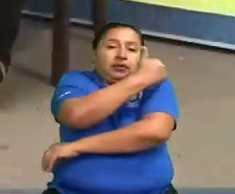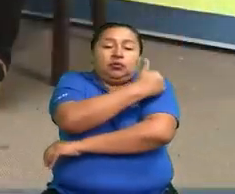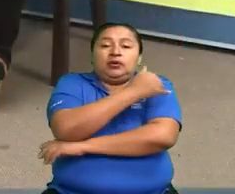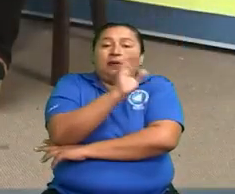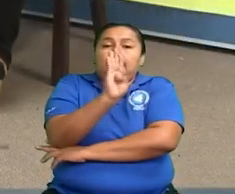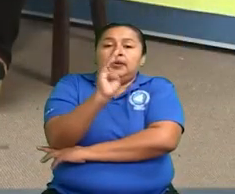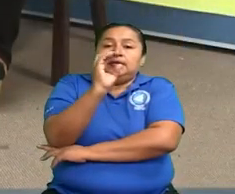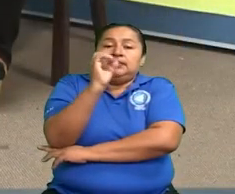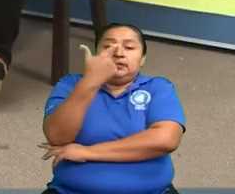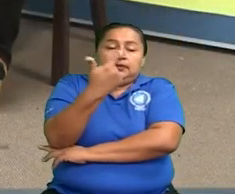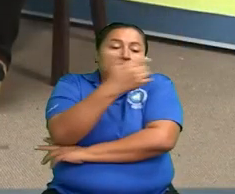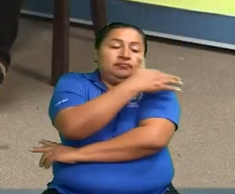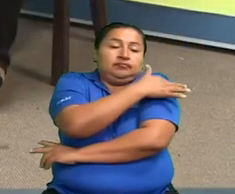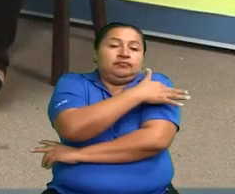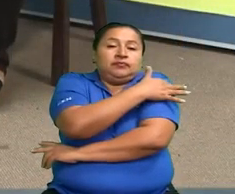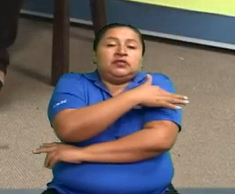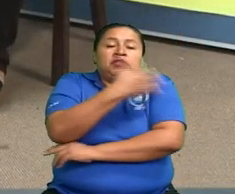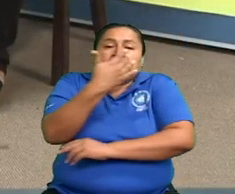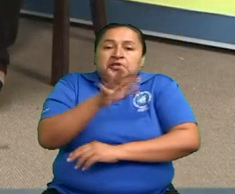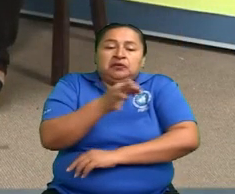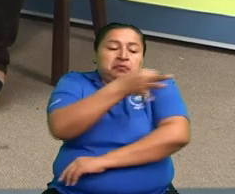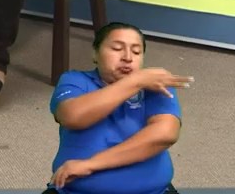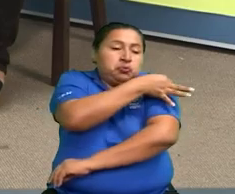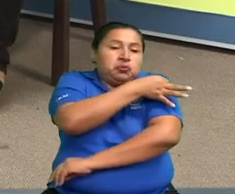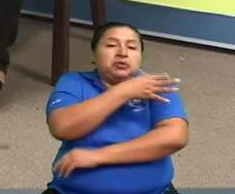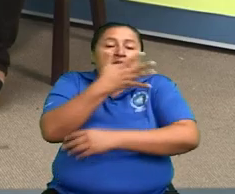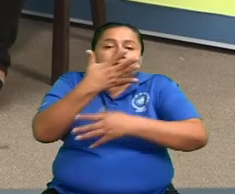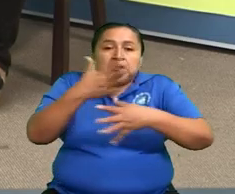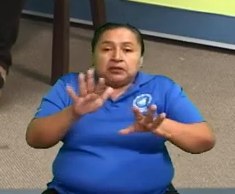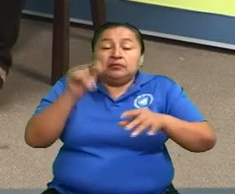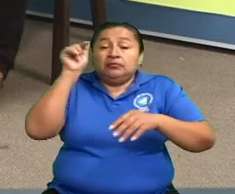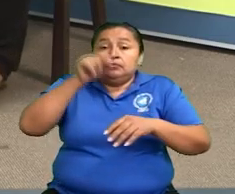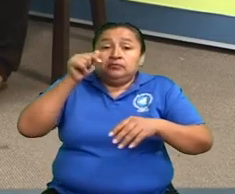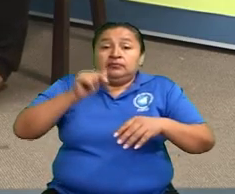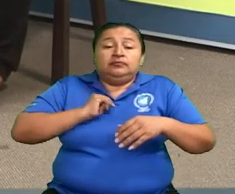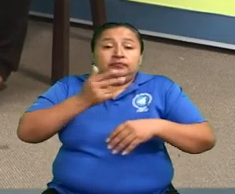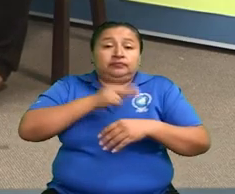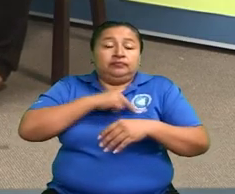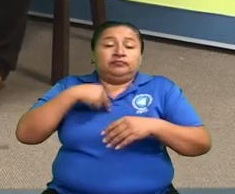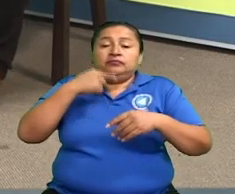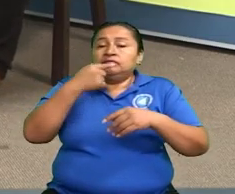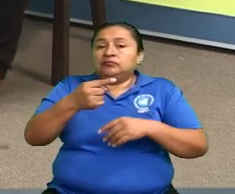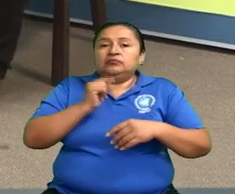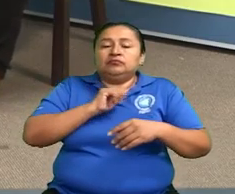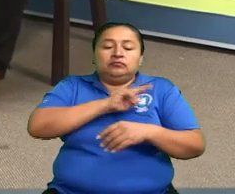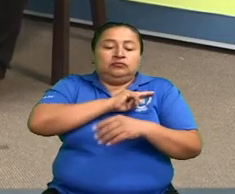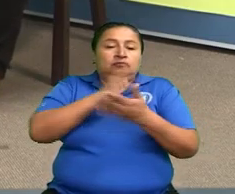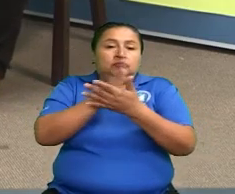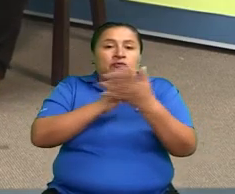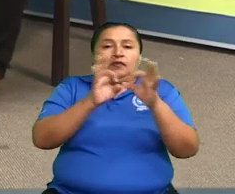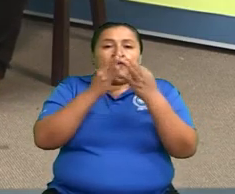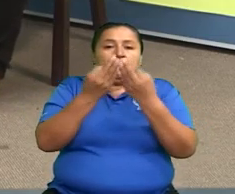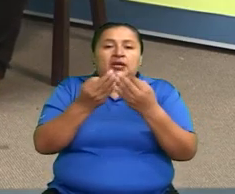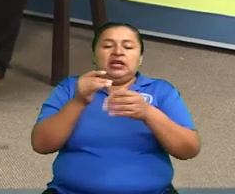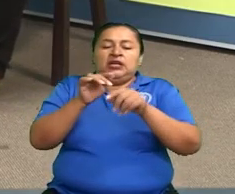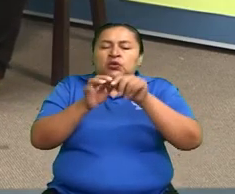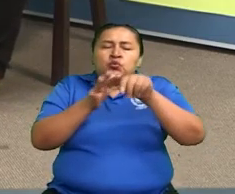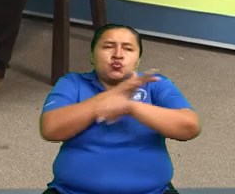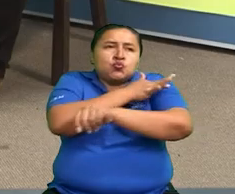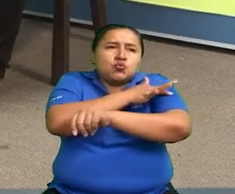la tuberculosis, la BCG. Entonces ahí nosotros, pues, hay familiares que hasta le aplican